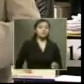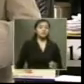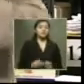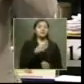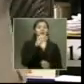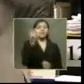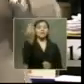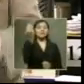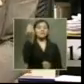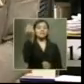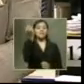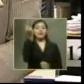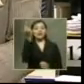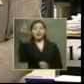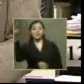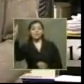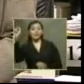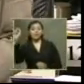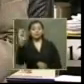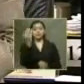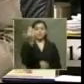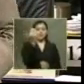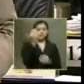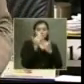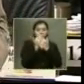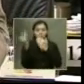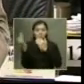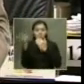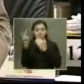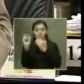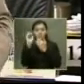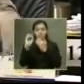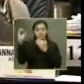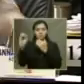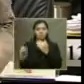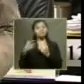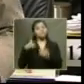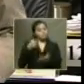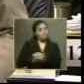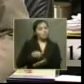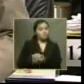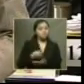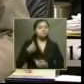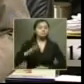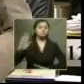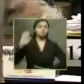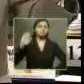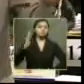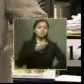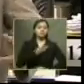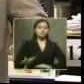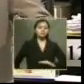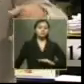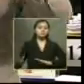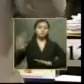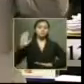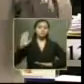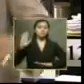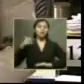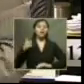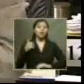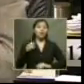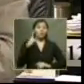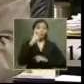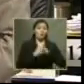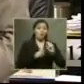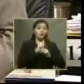del 15 al 20%, porque si no sucederá lo mismo que una vez posesionado el presidente, a partir del primer año se comenzarán